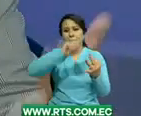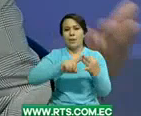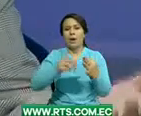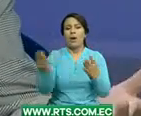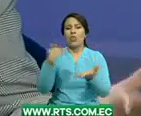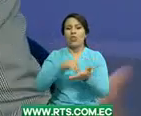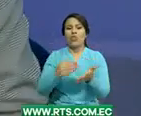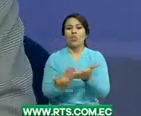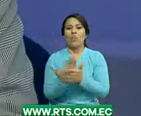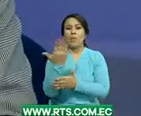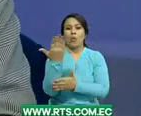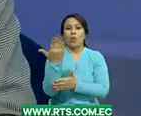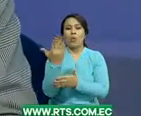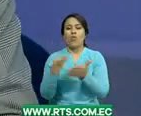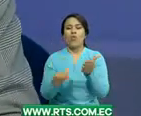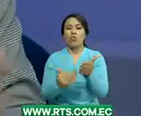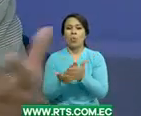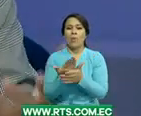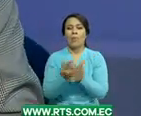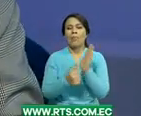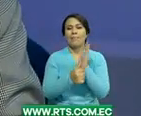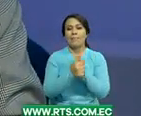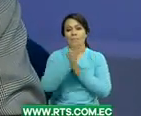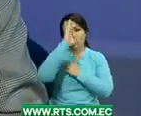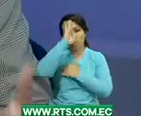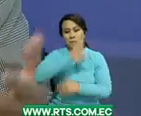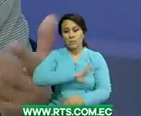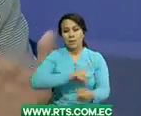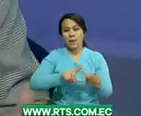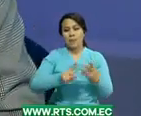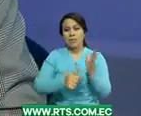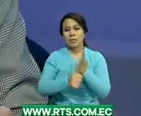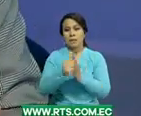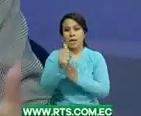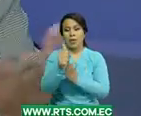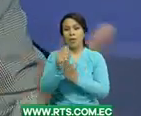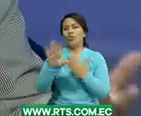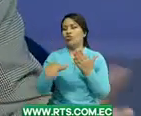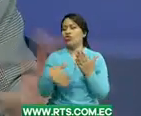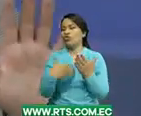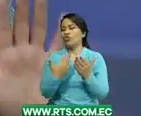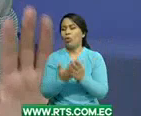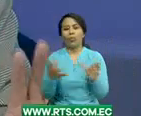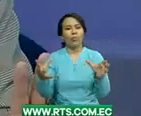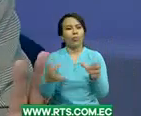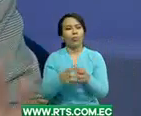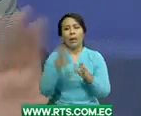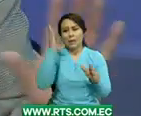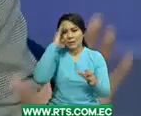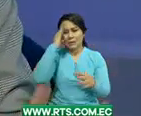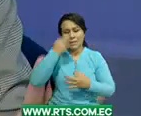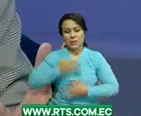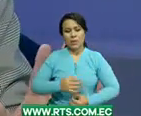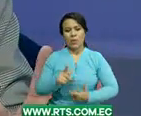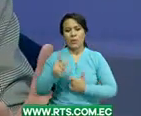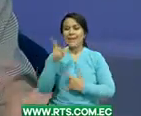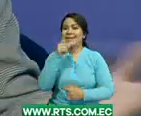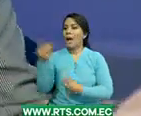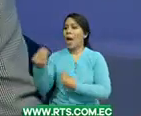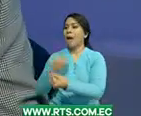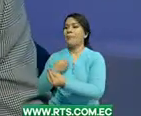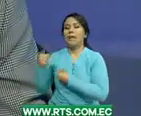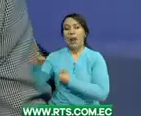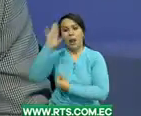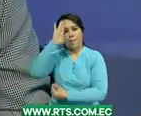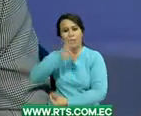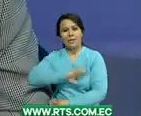y por eso es importante que participe el Ministerio Interior y la Policía Nacional. Como las áreas estratégicas del país. Exacto. En seguridad ciudadana, ¿quién nos tiene que dar esos puntos? La